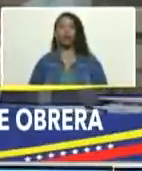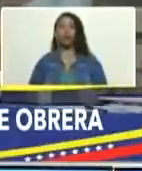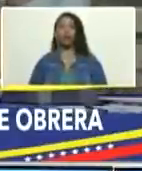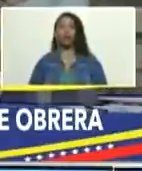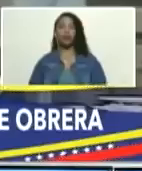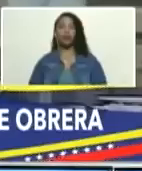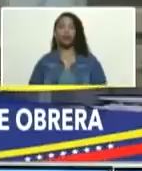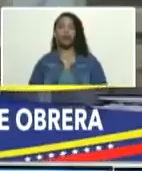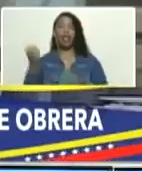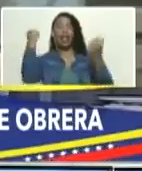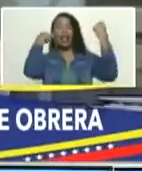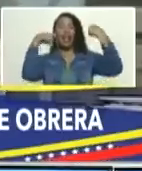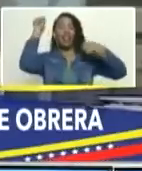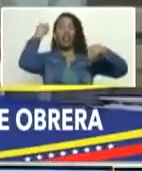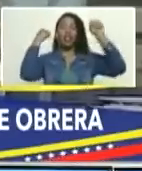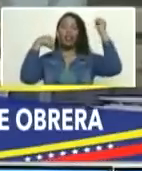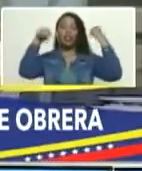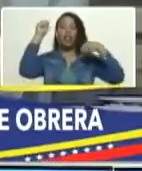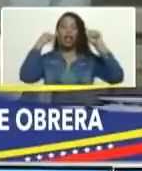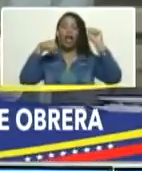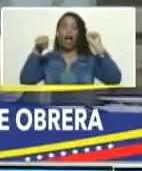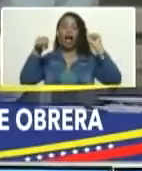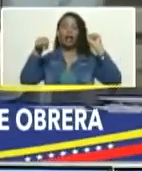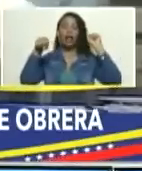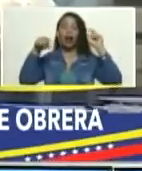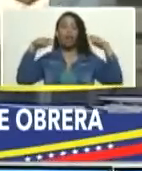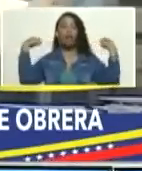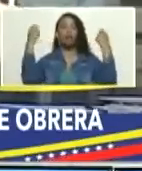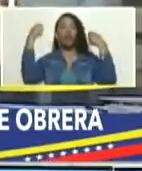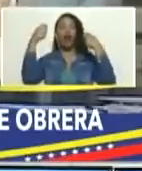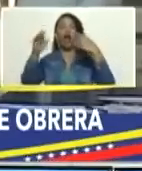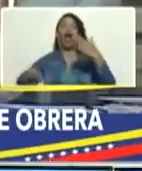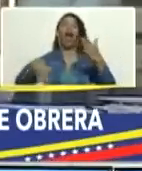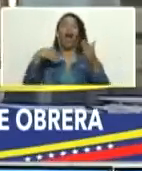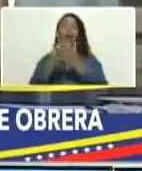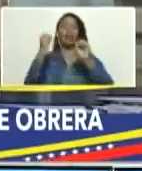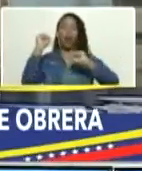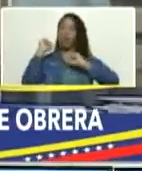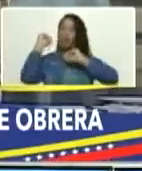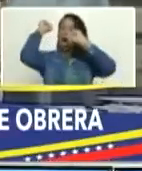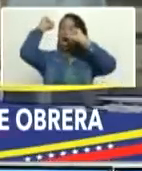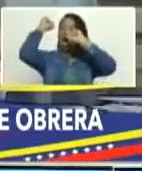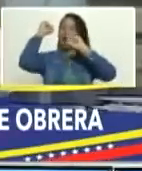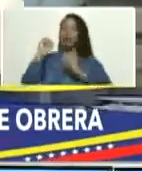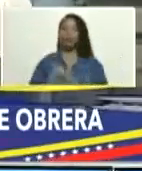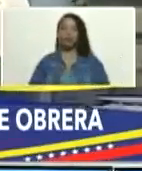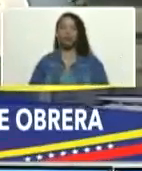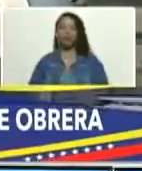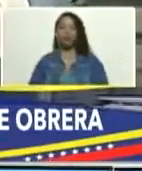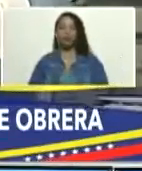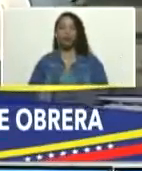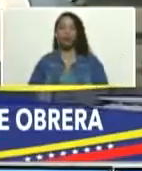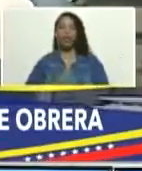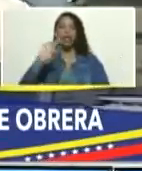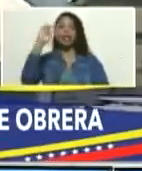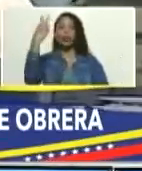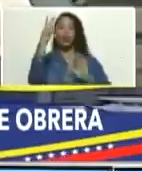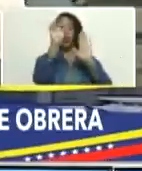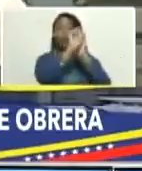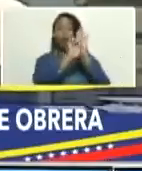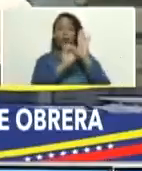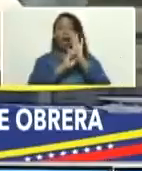1999. La rebelión, la insurrección popular hasta la victoria. La segunda etapa de